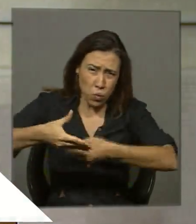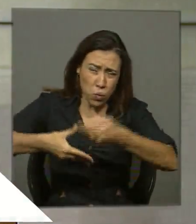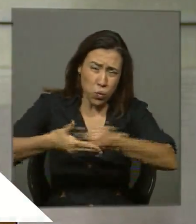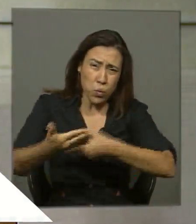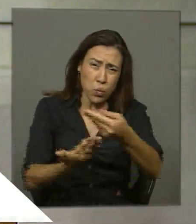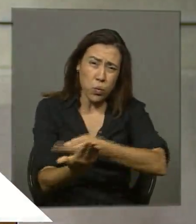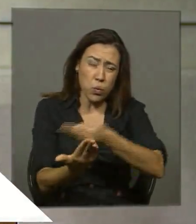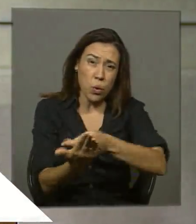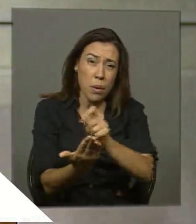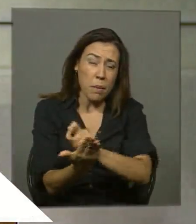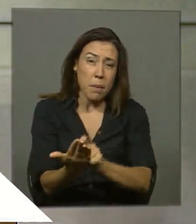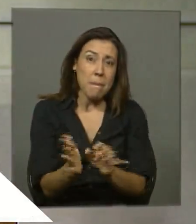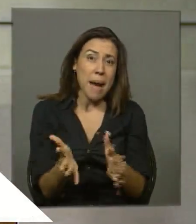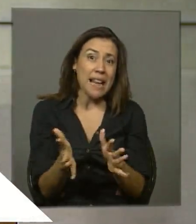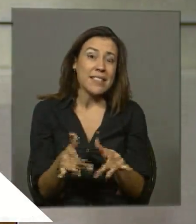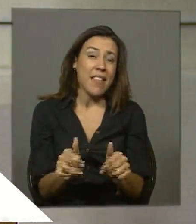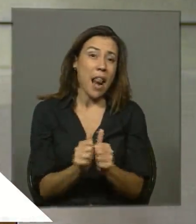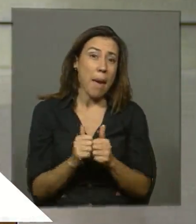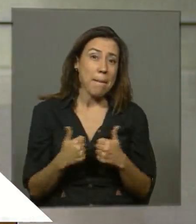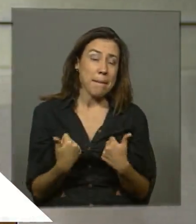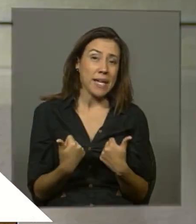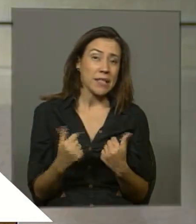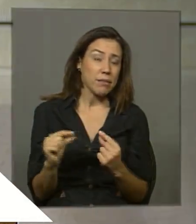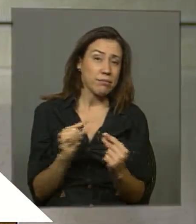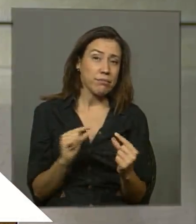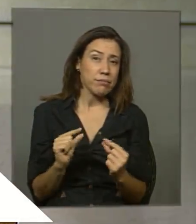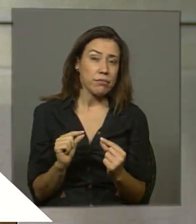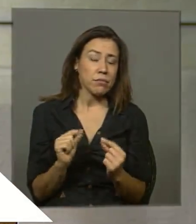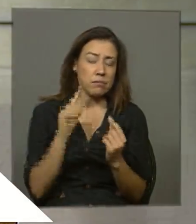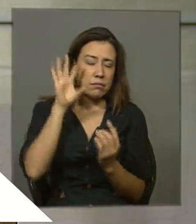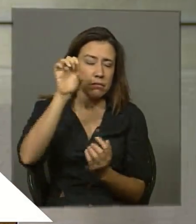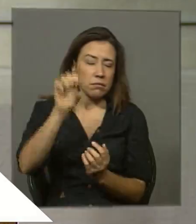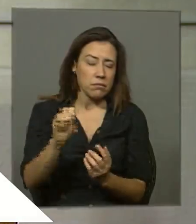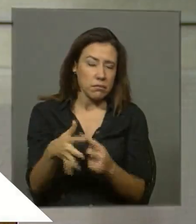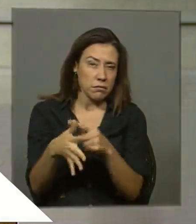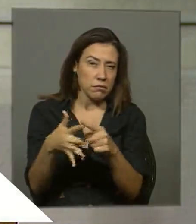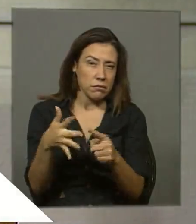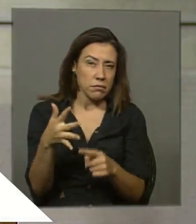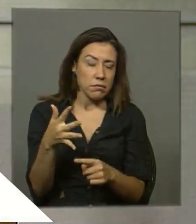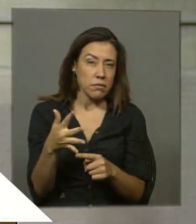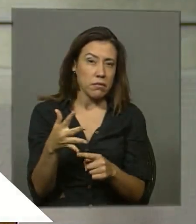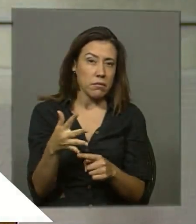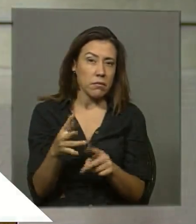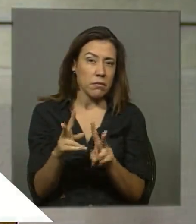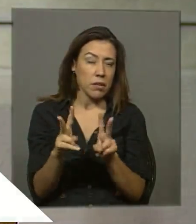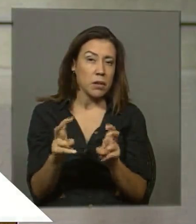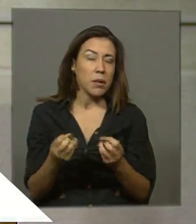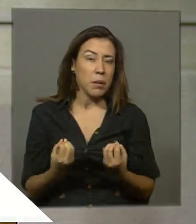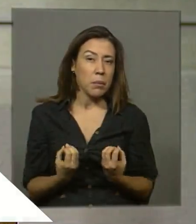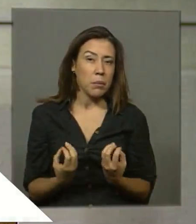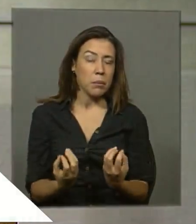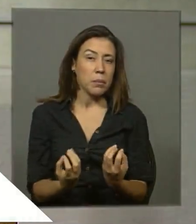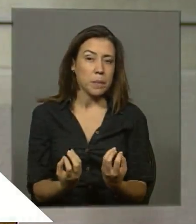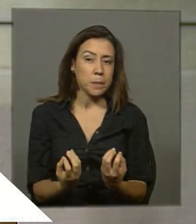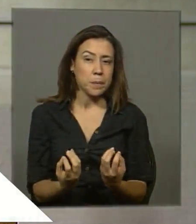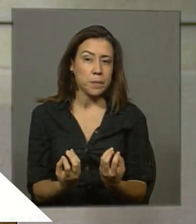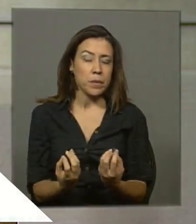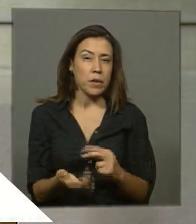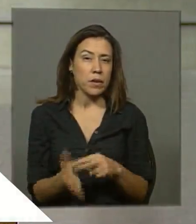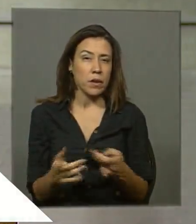propuestas muy similares a las de la mesa de diálogo donde se identifican una serie de fojo generadores